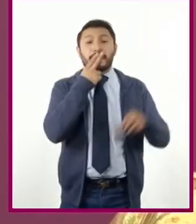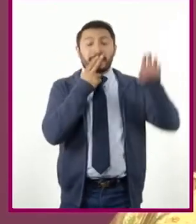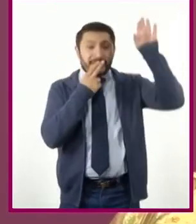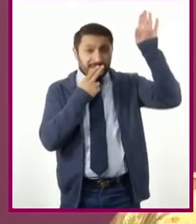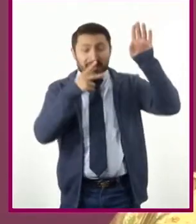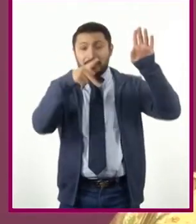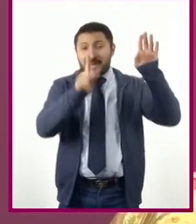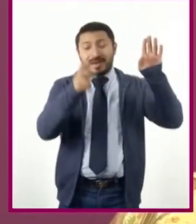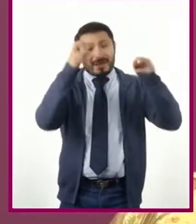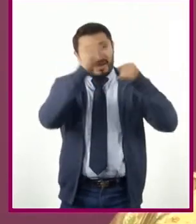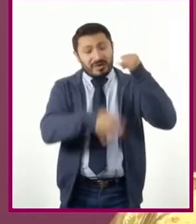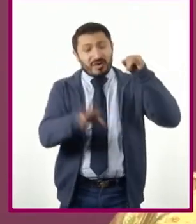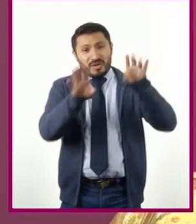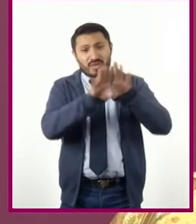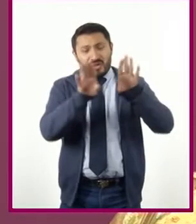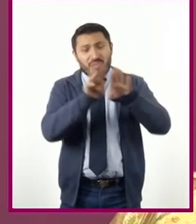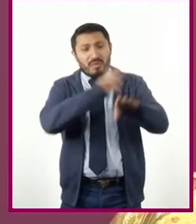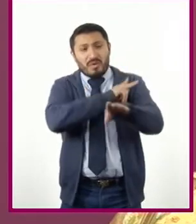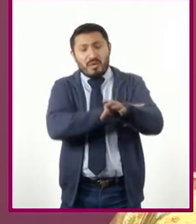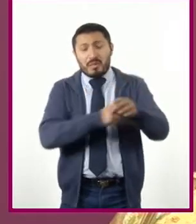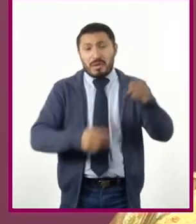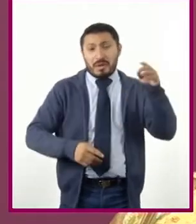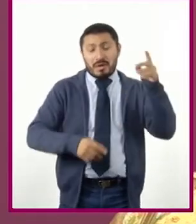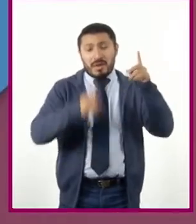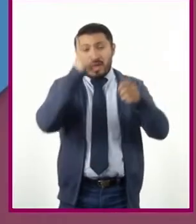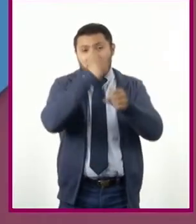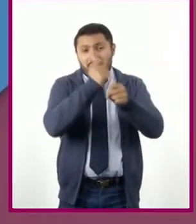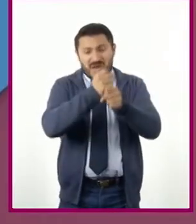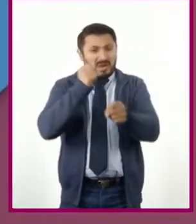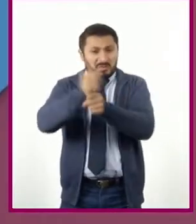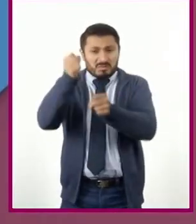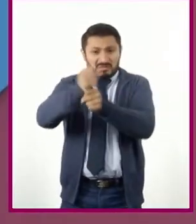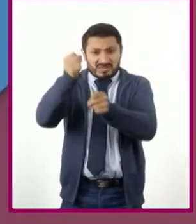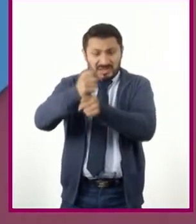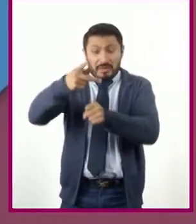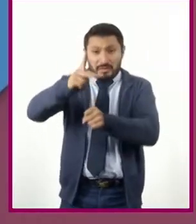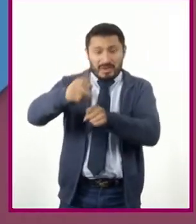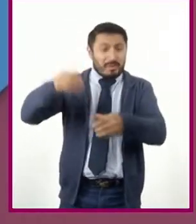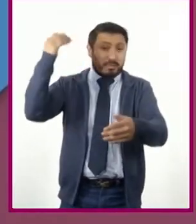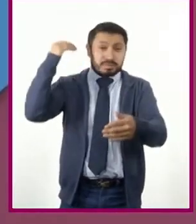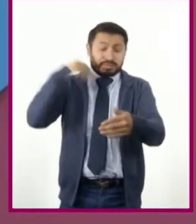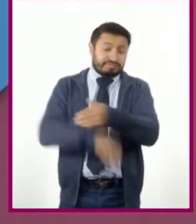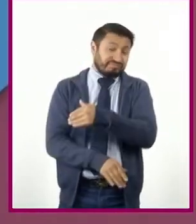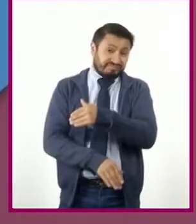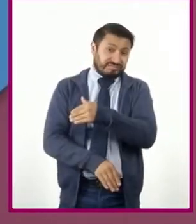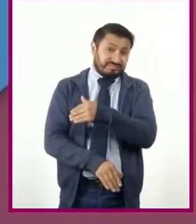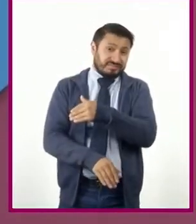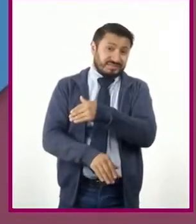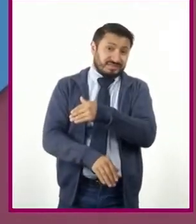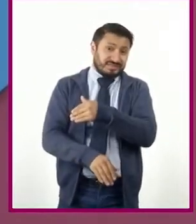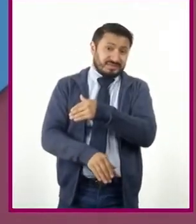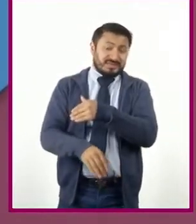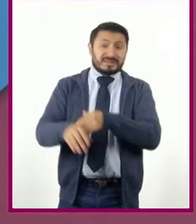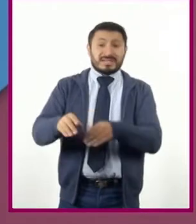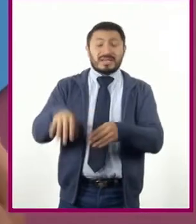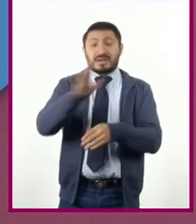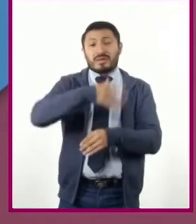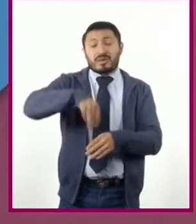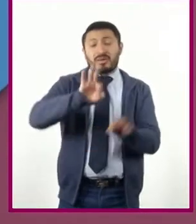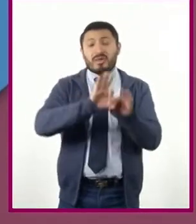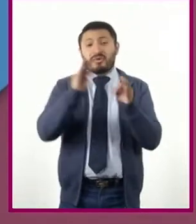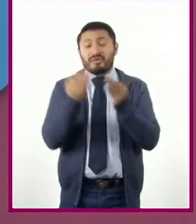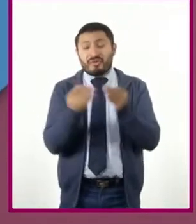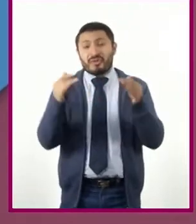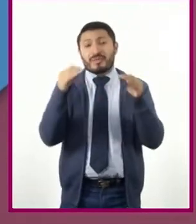último intentó hacerse con el poder primero por la violencia, pero tras su fracaso, buscó la vía democrática como lo hizo el